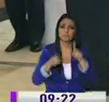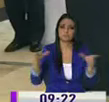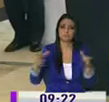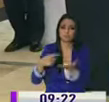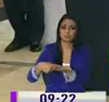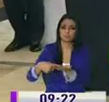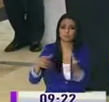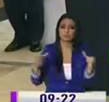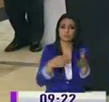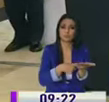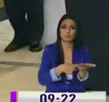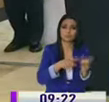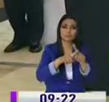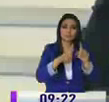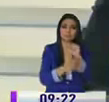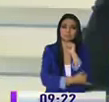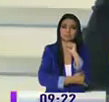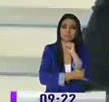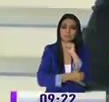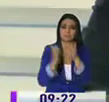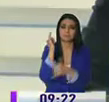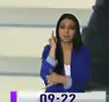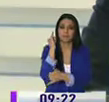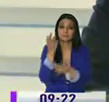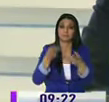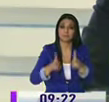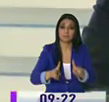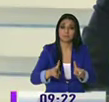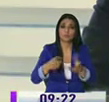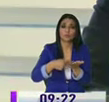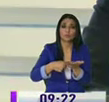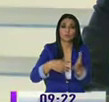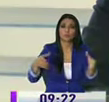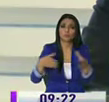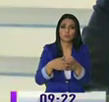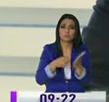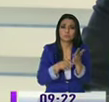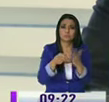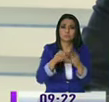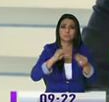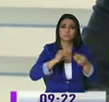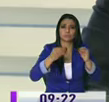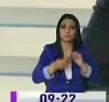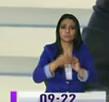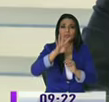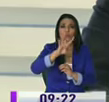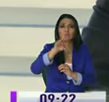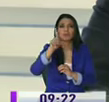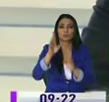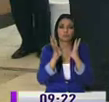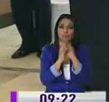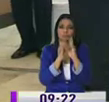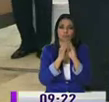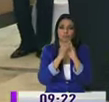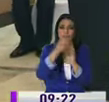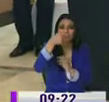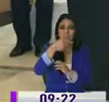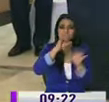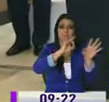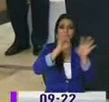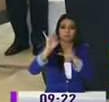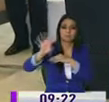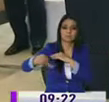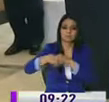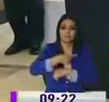bilaterales con varios países y además sesionará en la reunión ministerial 41 del plenario del g77 más china que